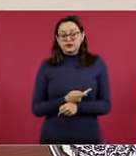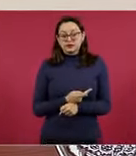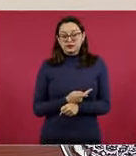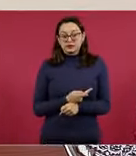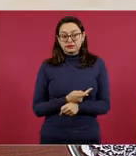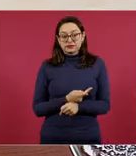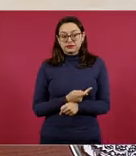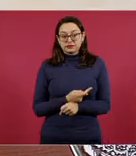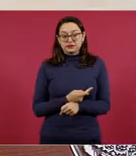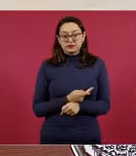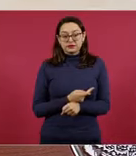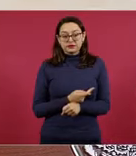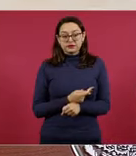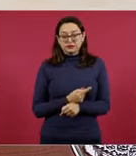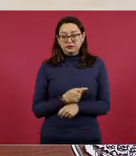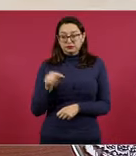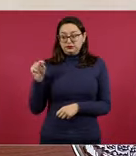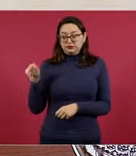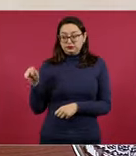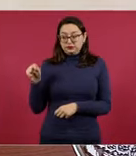a Chile